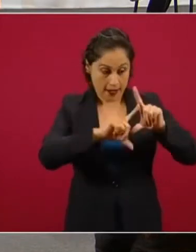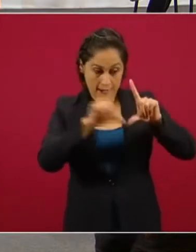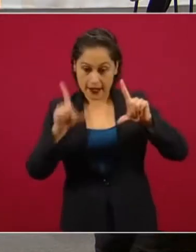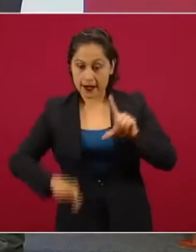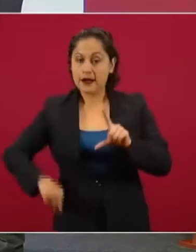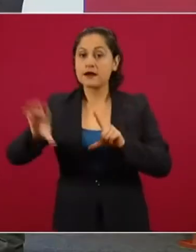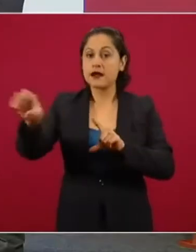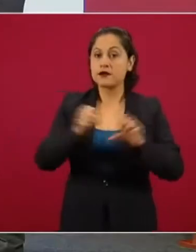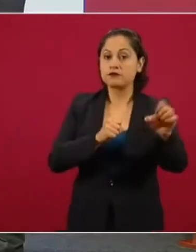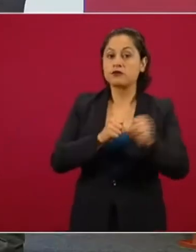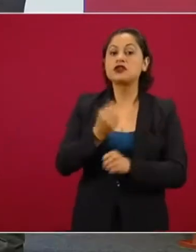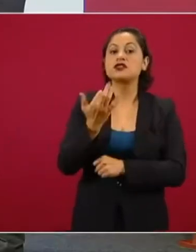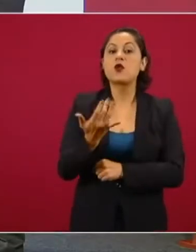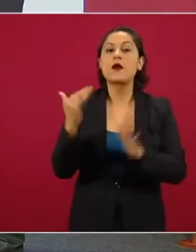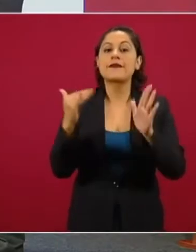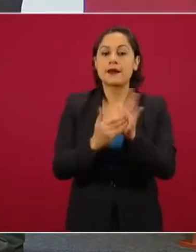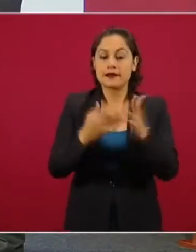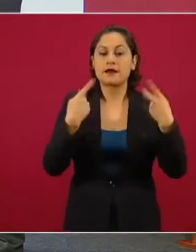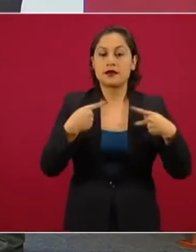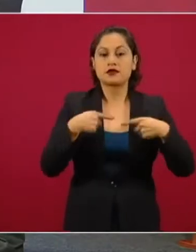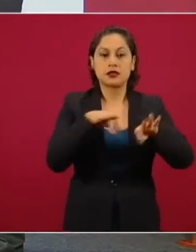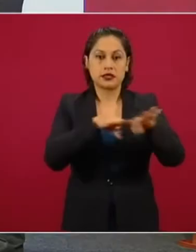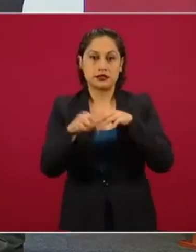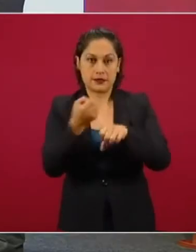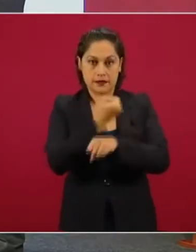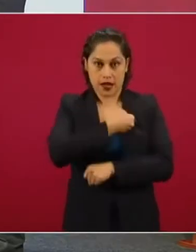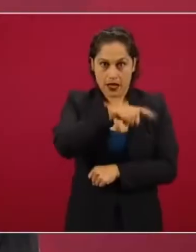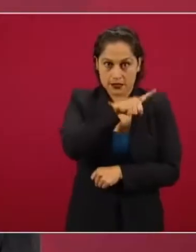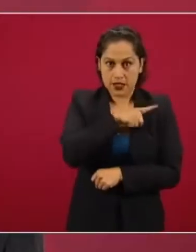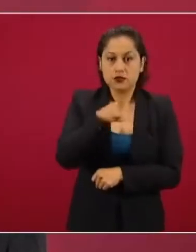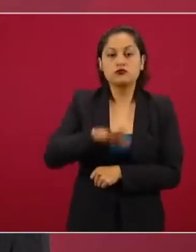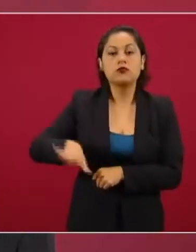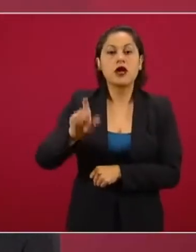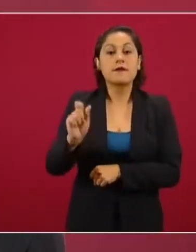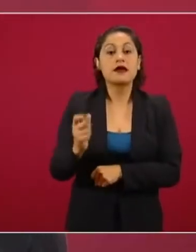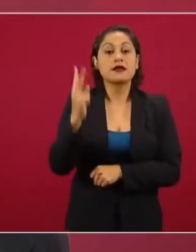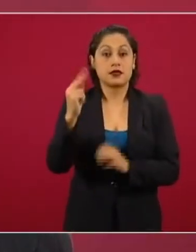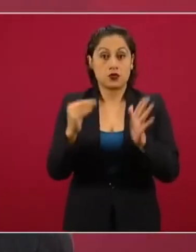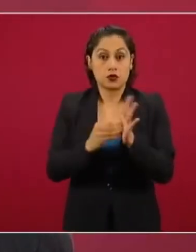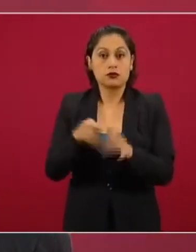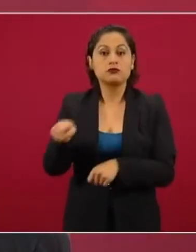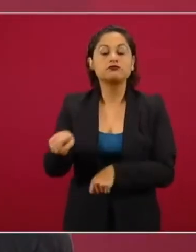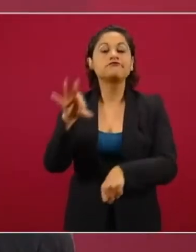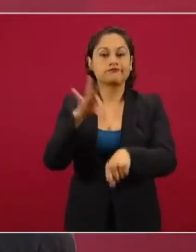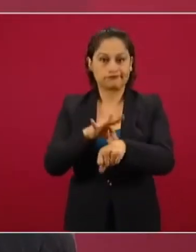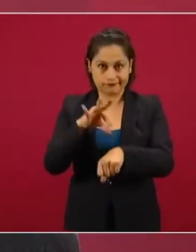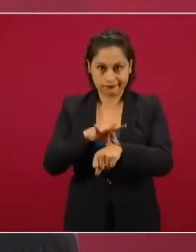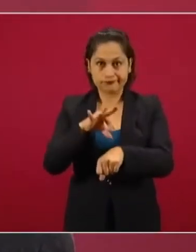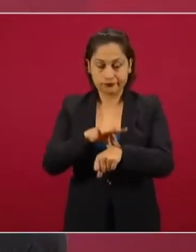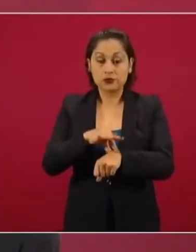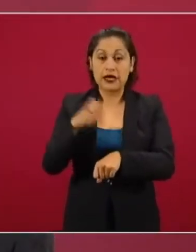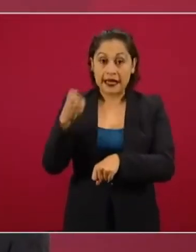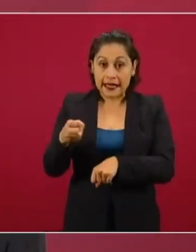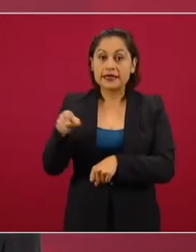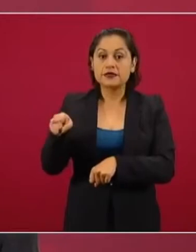50,000 trabajadores de la salud, más de 22,000 de ellos son personal médico, y de este personal